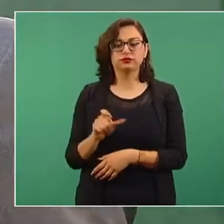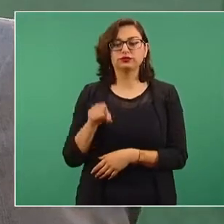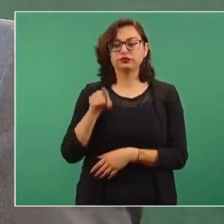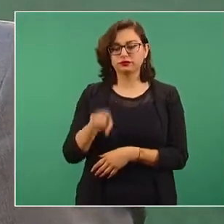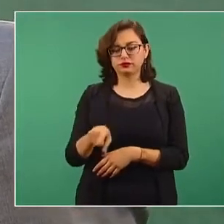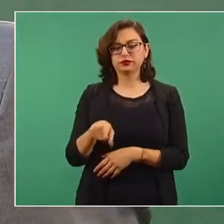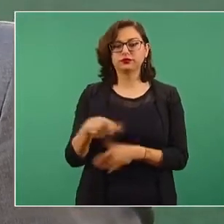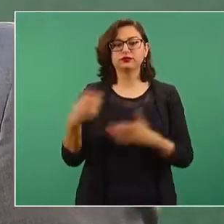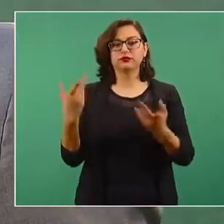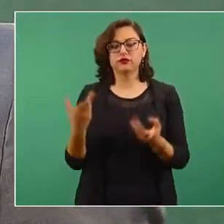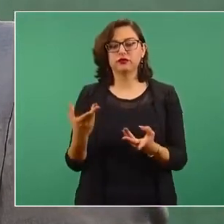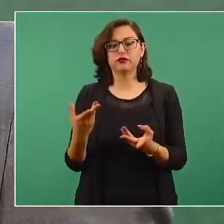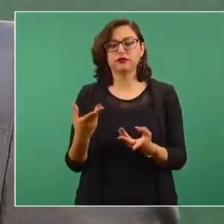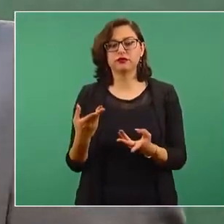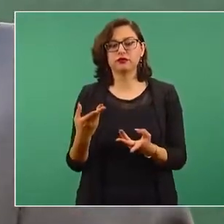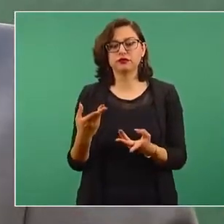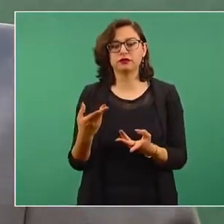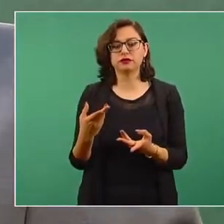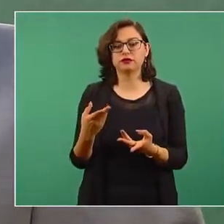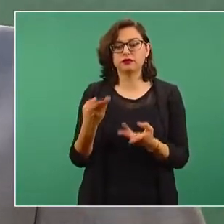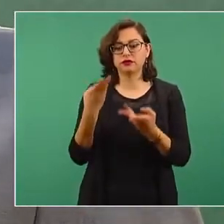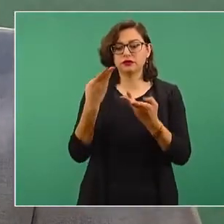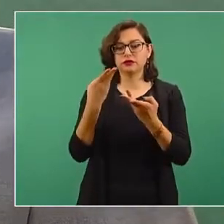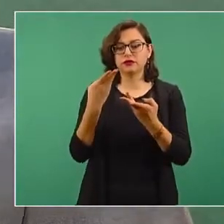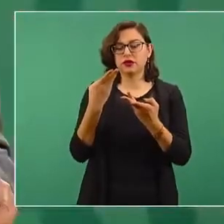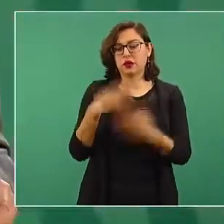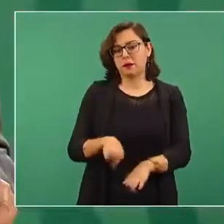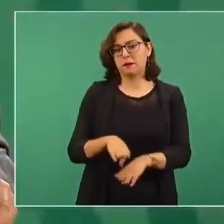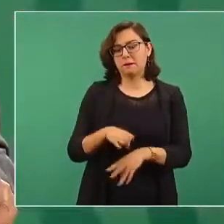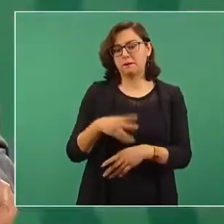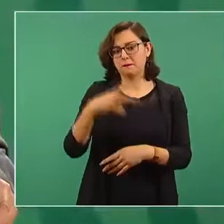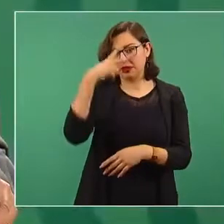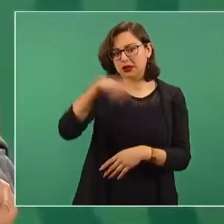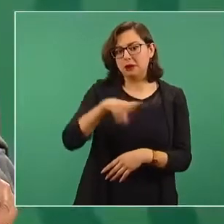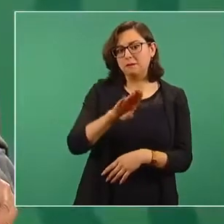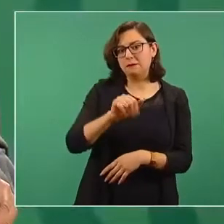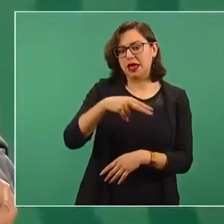Banamex a Citigroup.